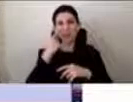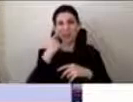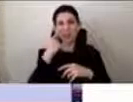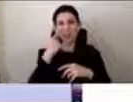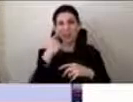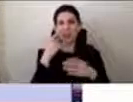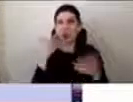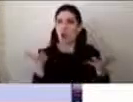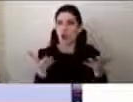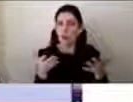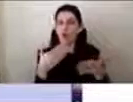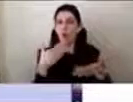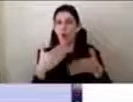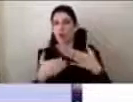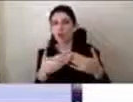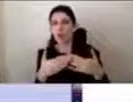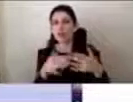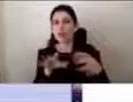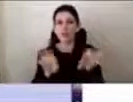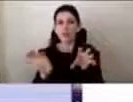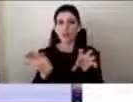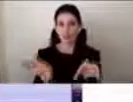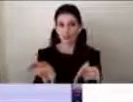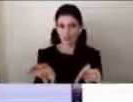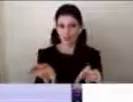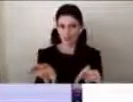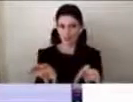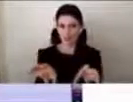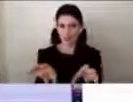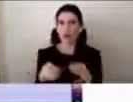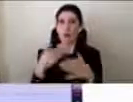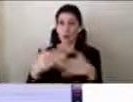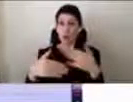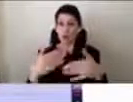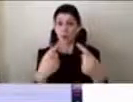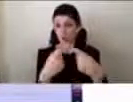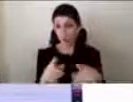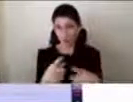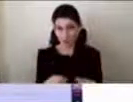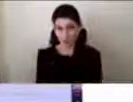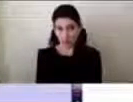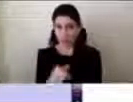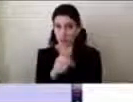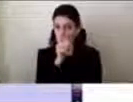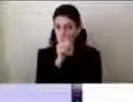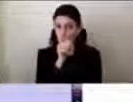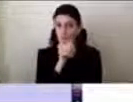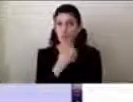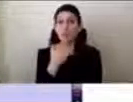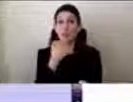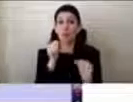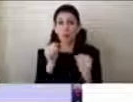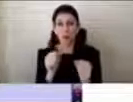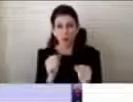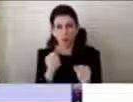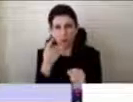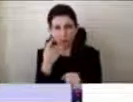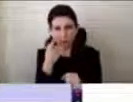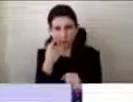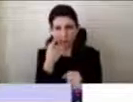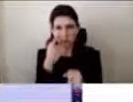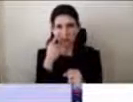produciendo la actividad asociada a diferentes procesos, y que junto con ello podemos ir observando cómo ciertas